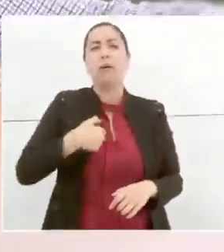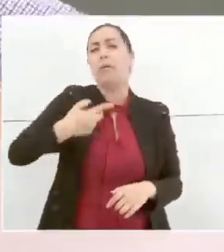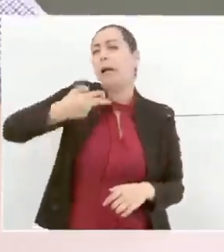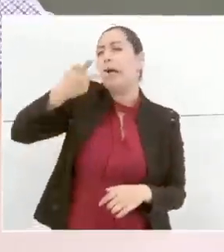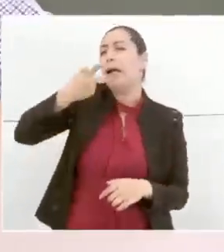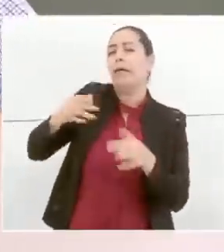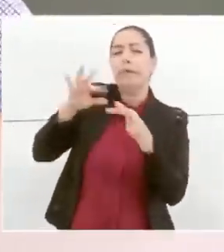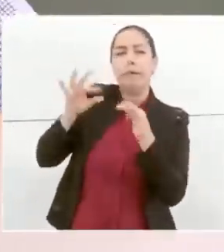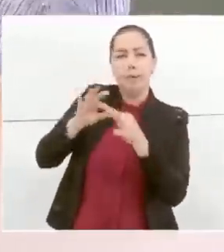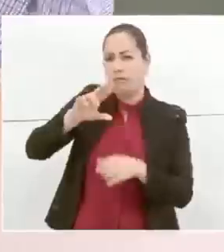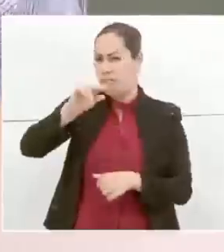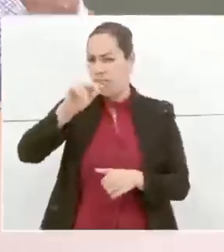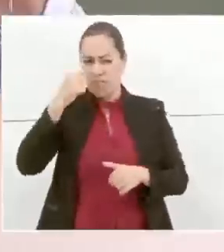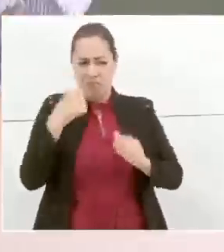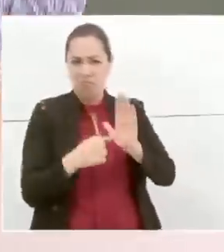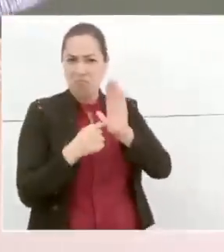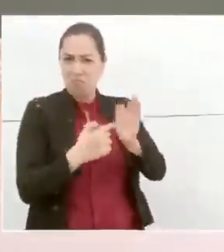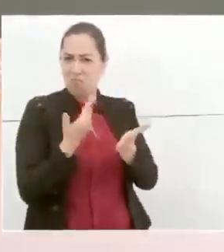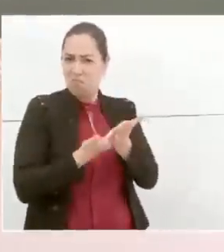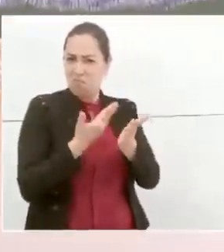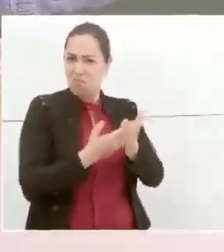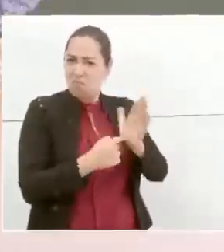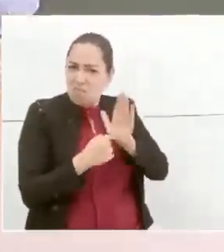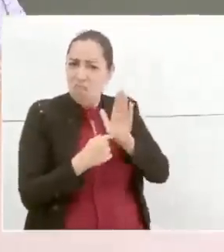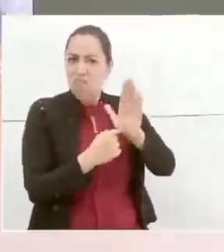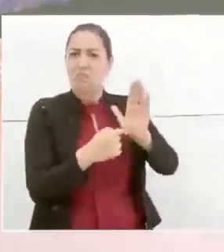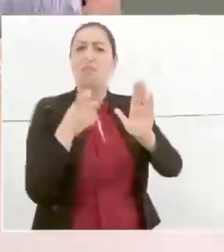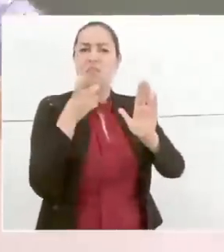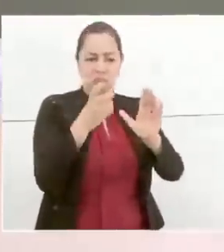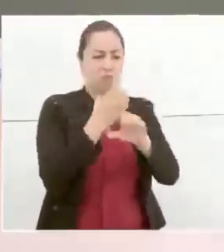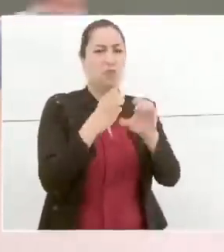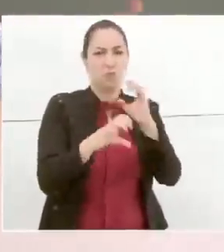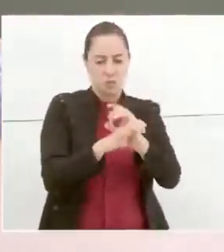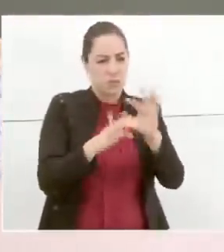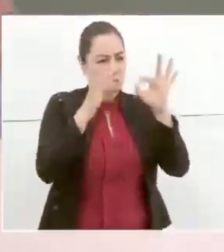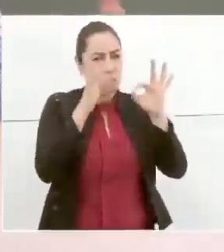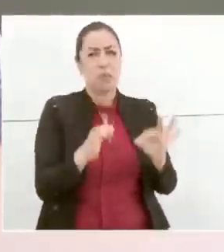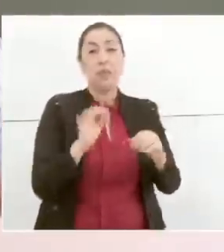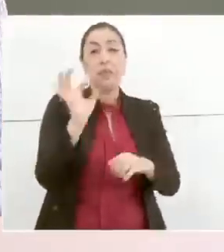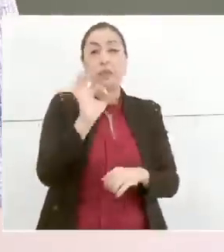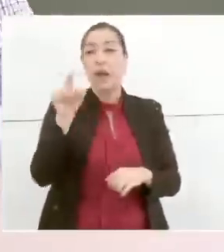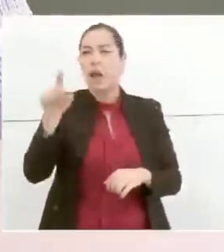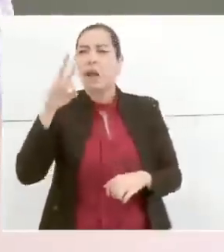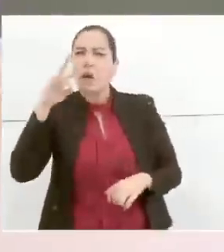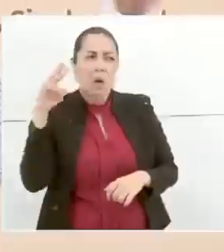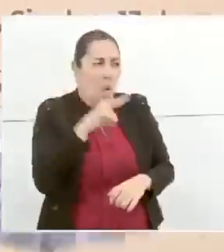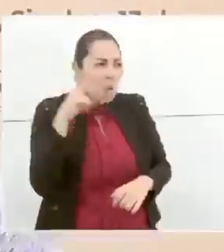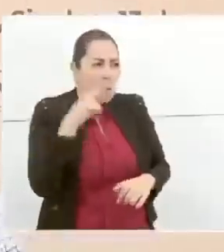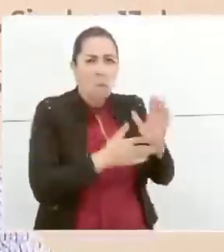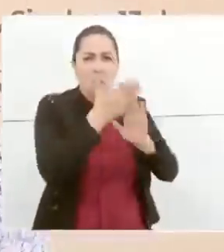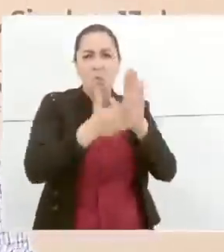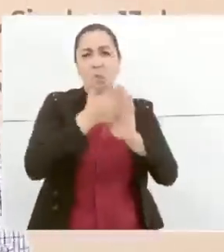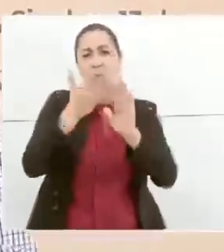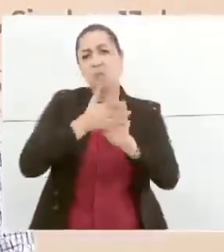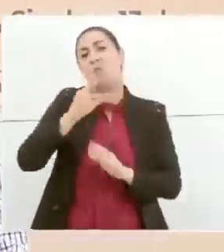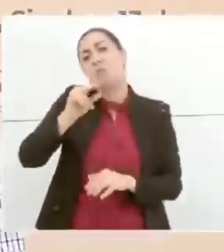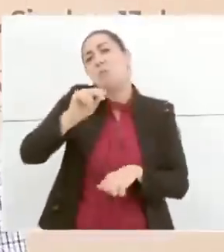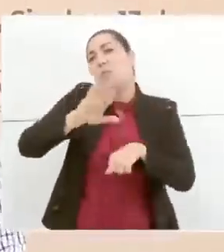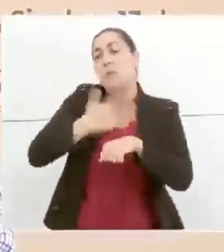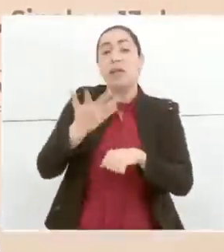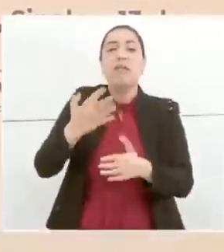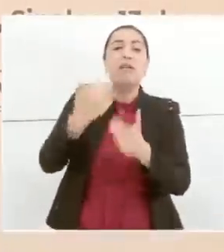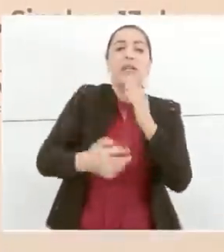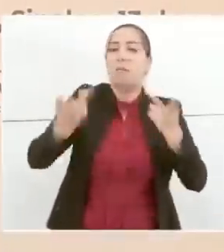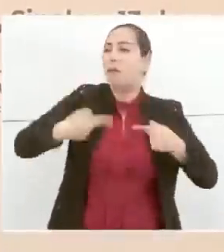palabras cumplidas. Quizás sean obras que no se ven porque la gente no viene, no las visita, no las recorre, quizás no conozcan la